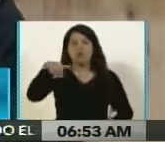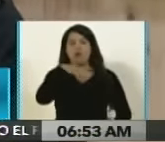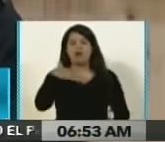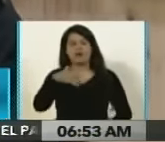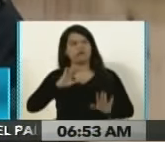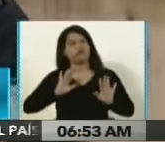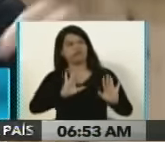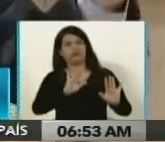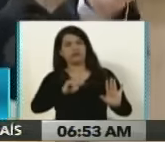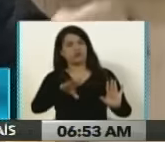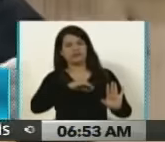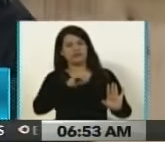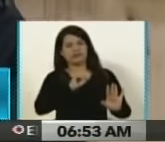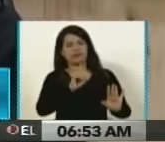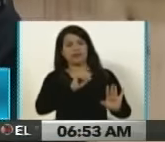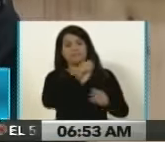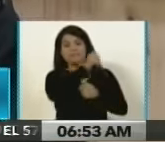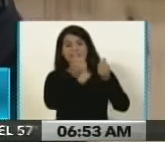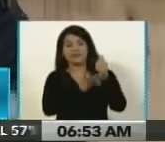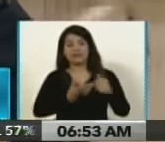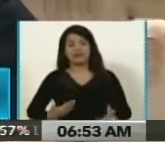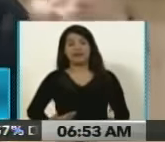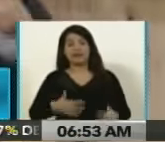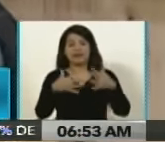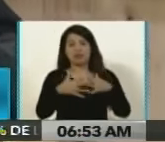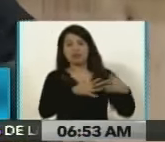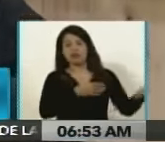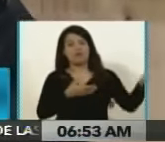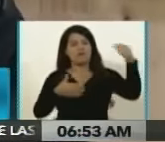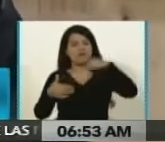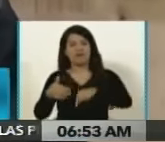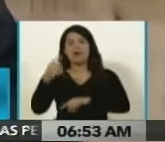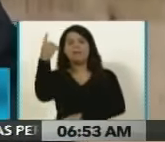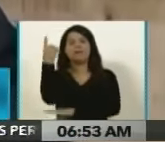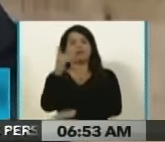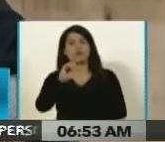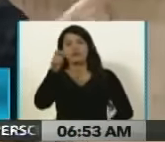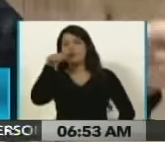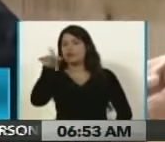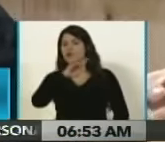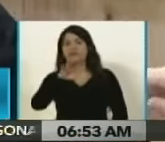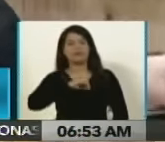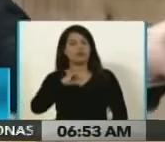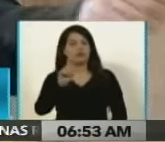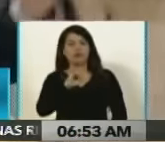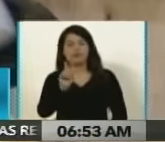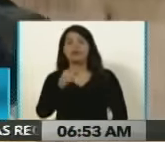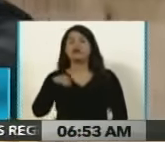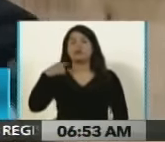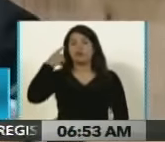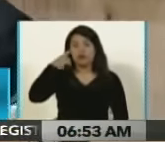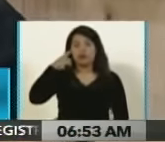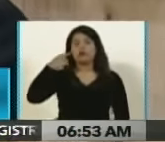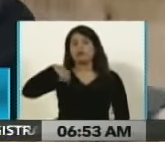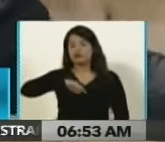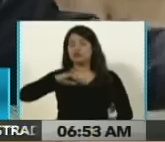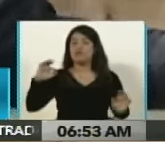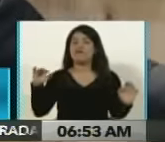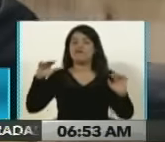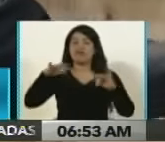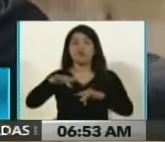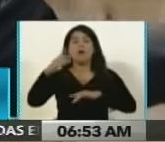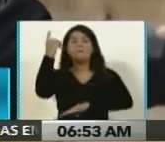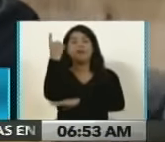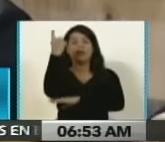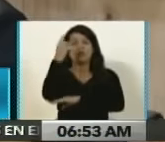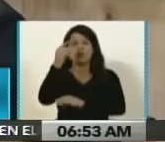impide que un vicepresidente de Estados Unidos llegue al Panteón Nacional. Nosotros salimos, rodeamos el Panteón Nacional, se rodeó hasta